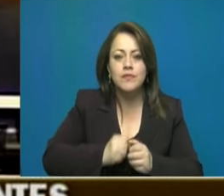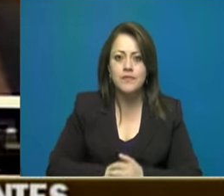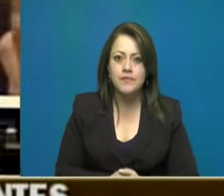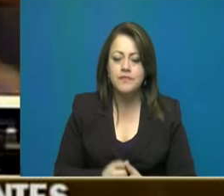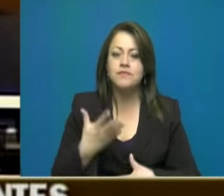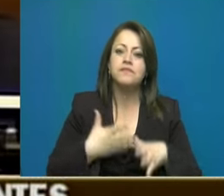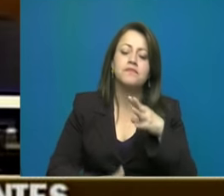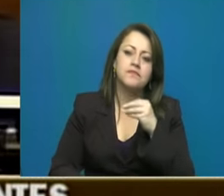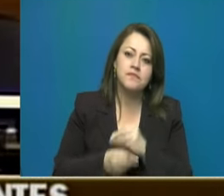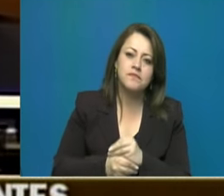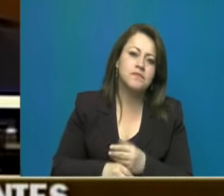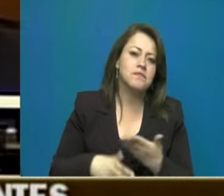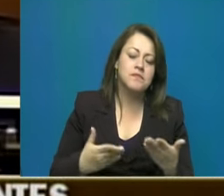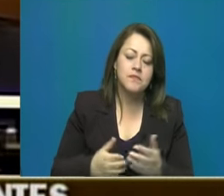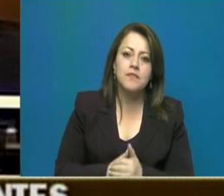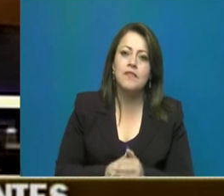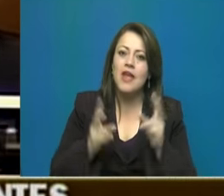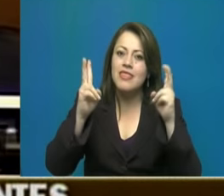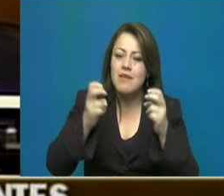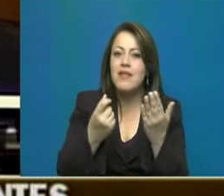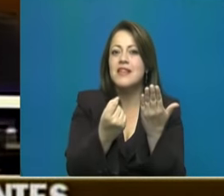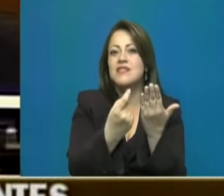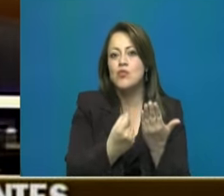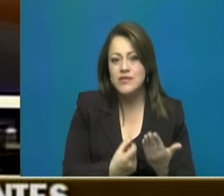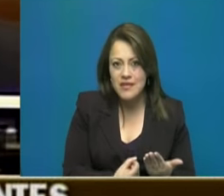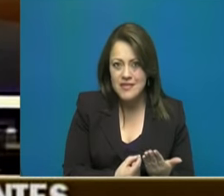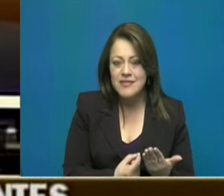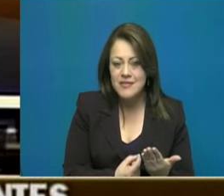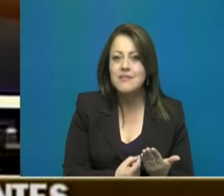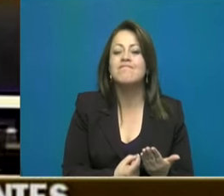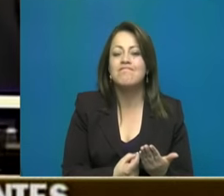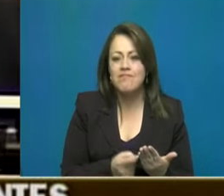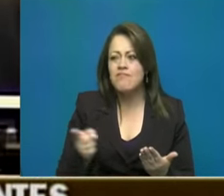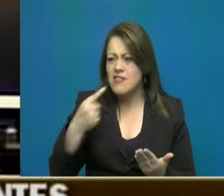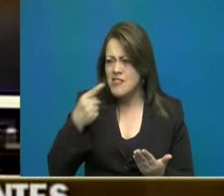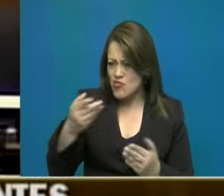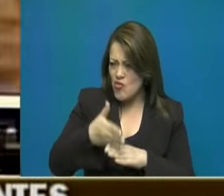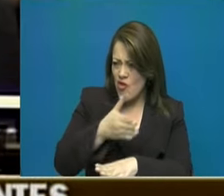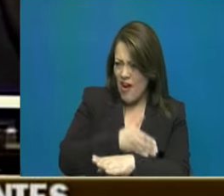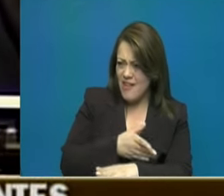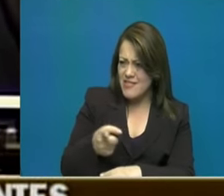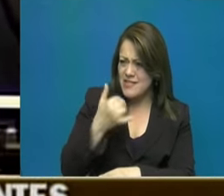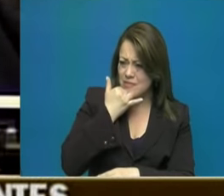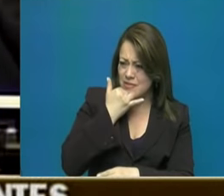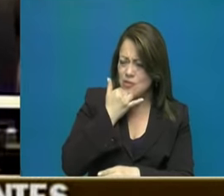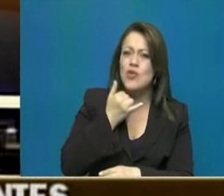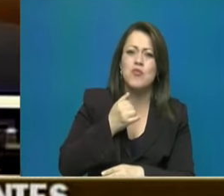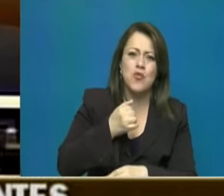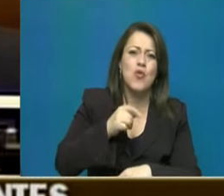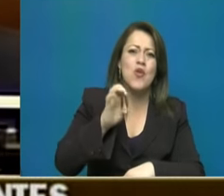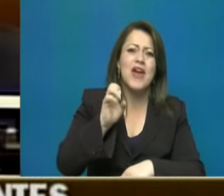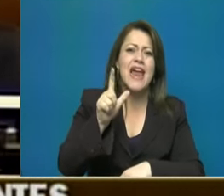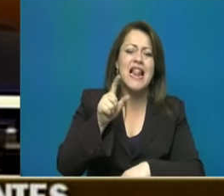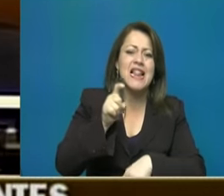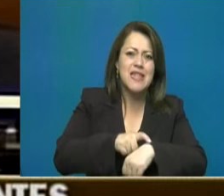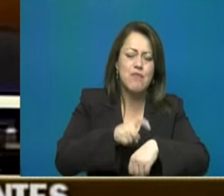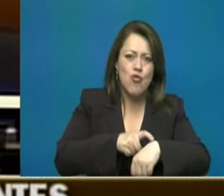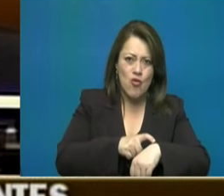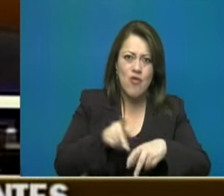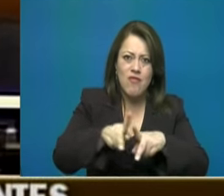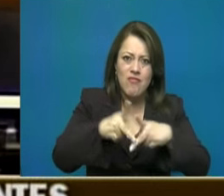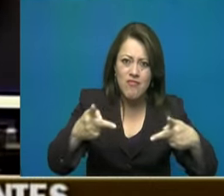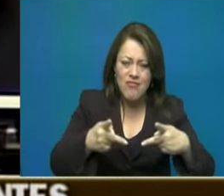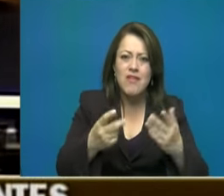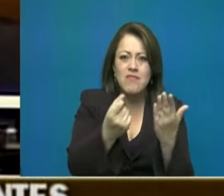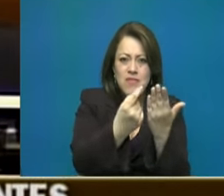Otro de los puntos tiene que ver con este tema de las encuestas. Ya Lirio algo mencionó al respecto con lo que pasó con el tiempo acá con la encuesta de